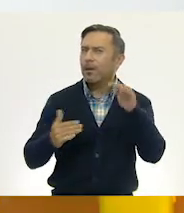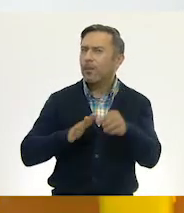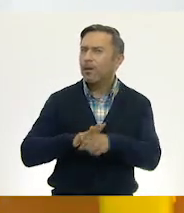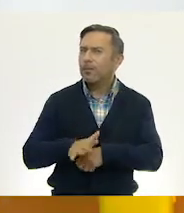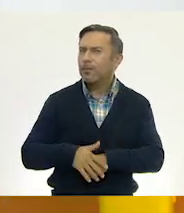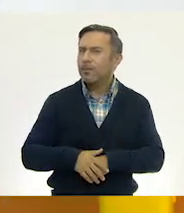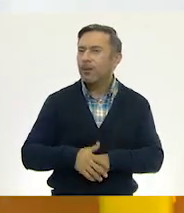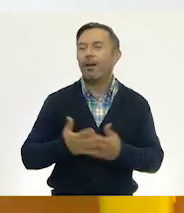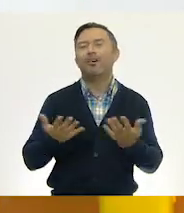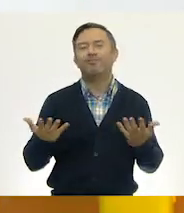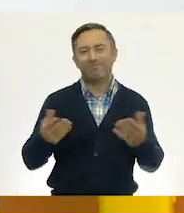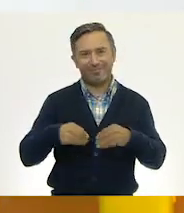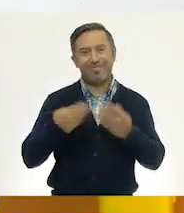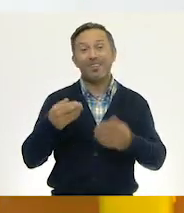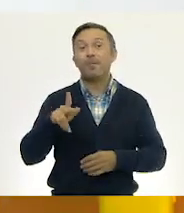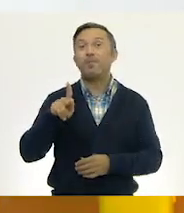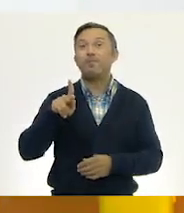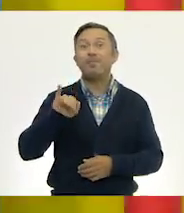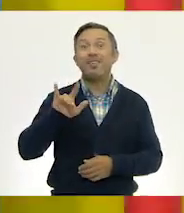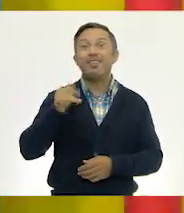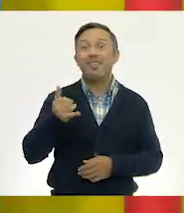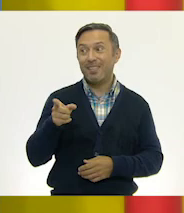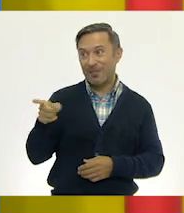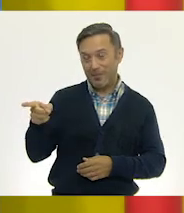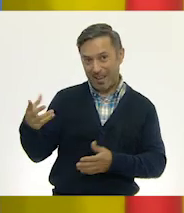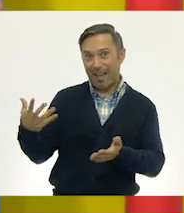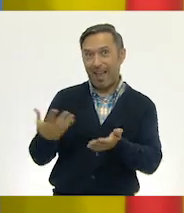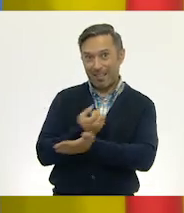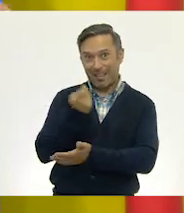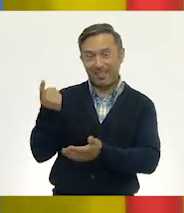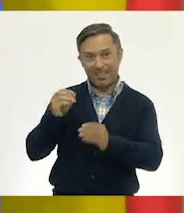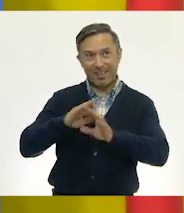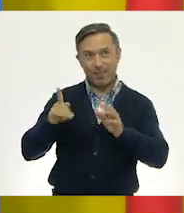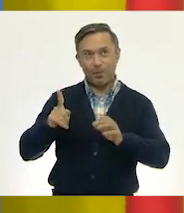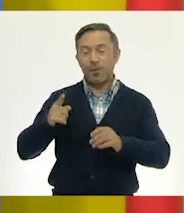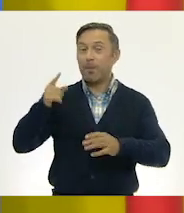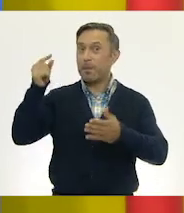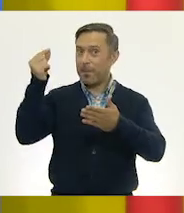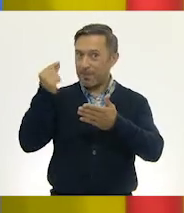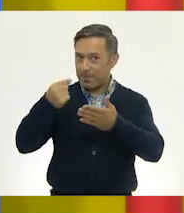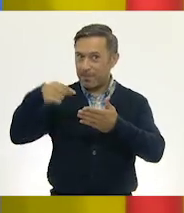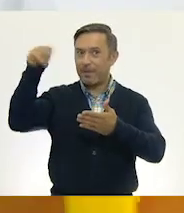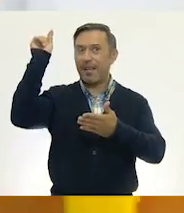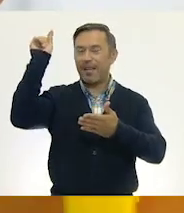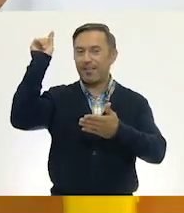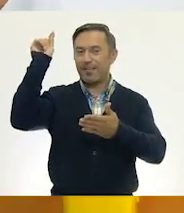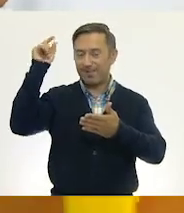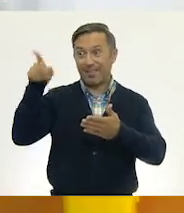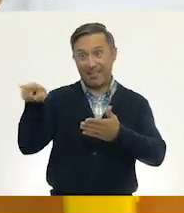¡Claro! El de Pili. En esta ocasión, Pili, tú ganaste. Te voy a poner tu palomita.